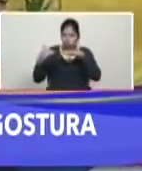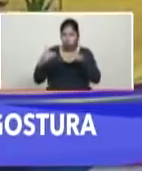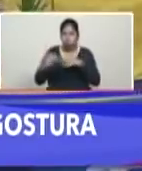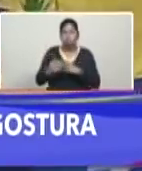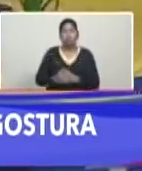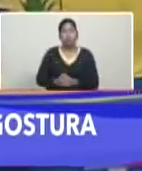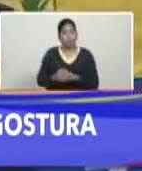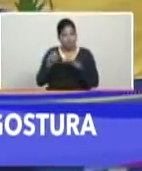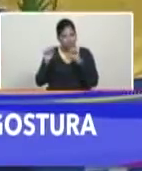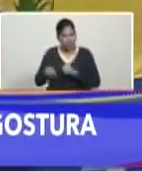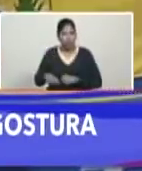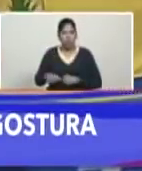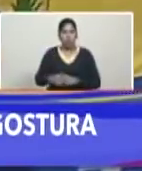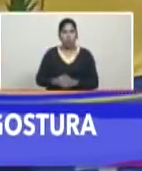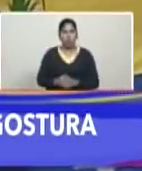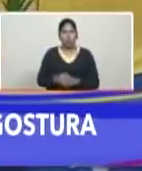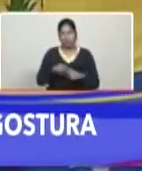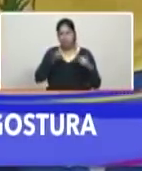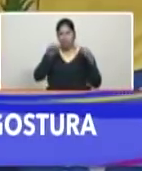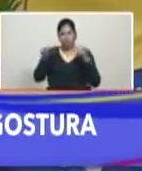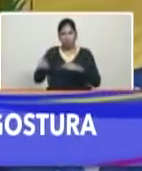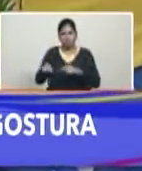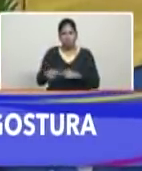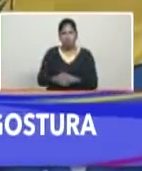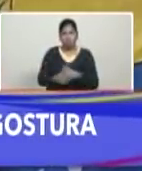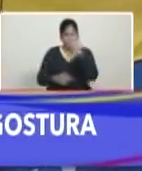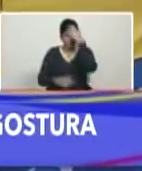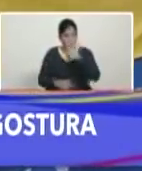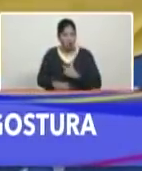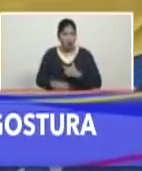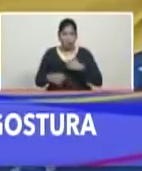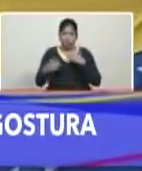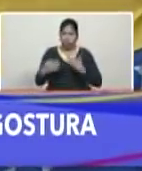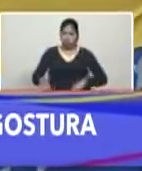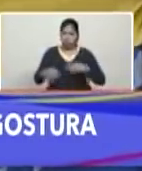Hasta allá llegamos, hombres y mujeres a pie.